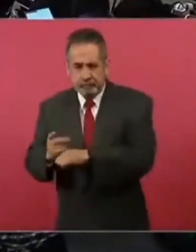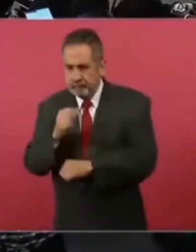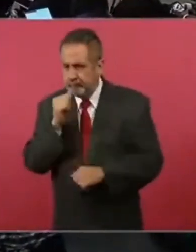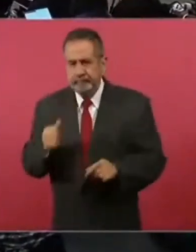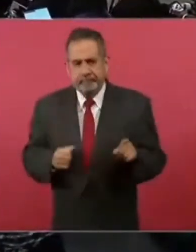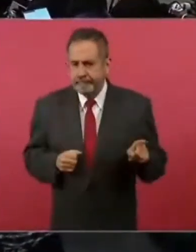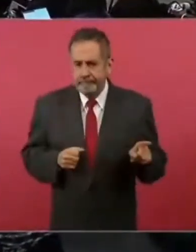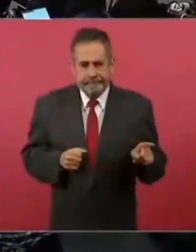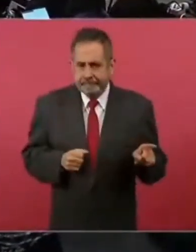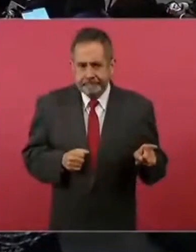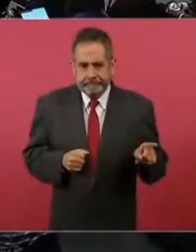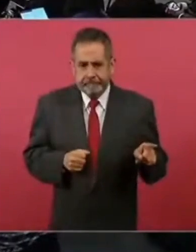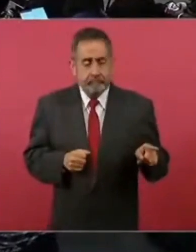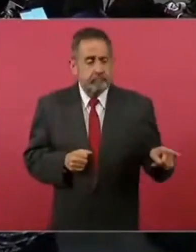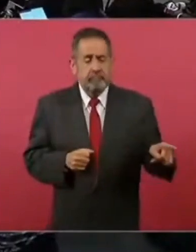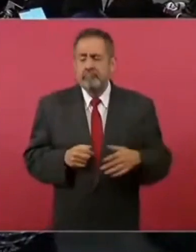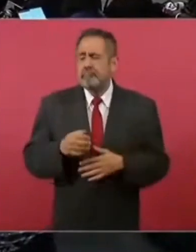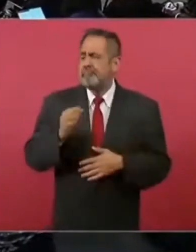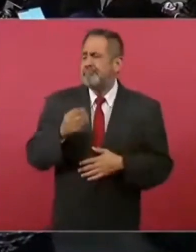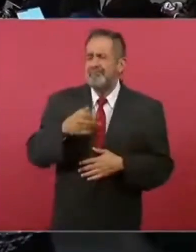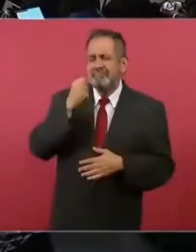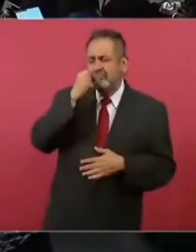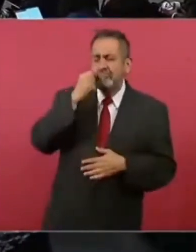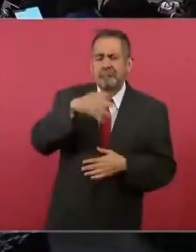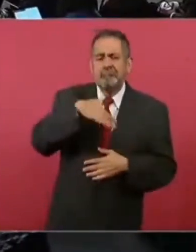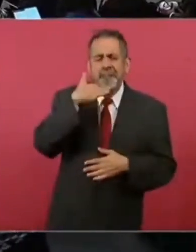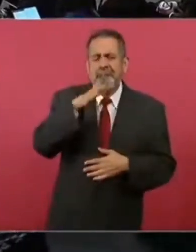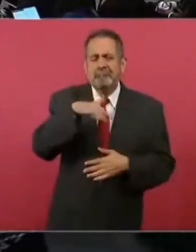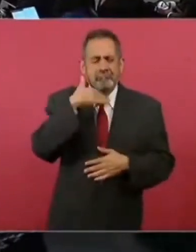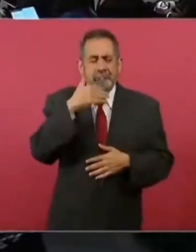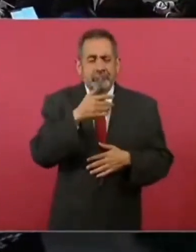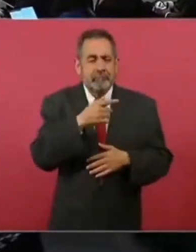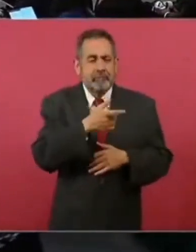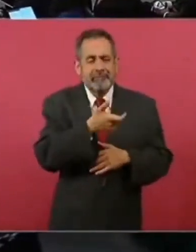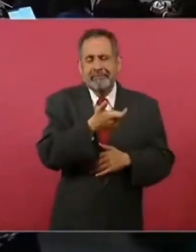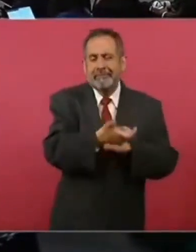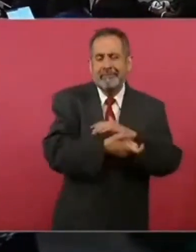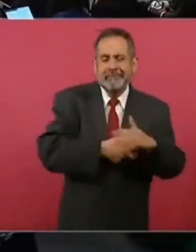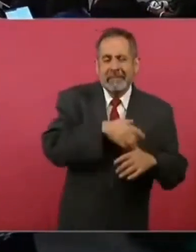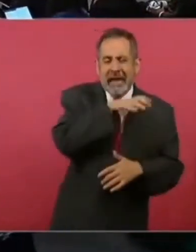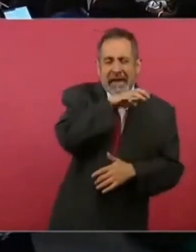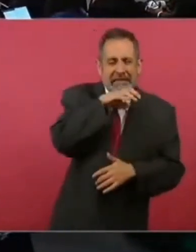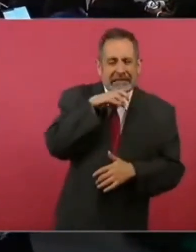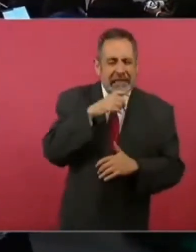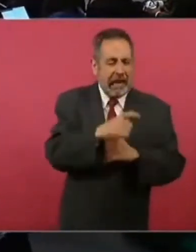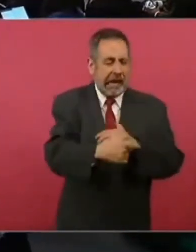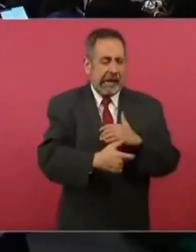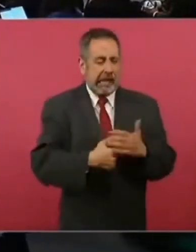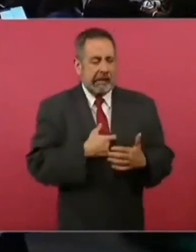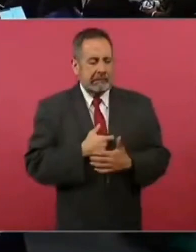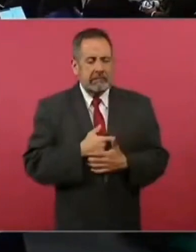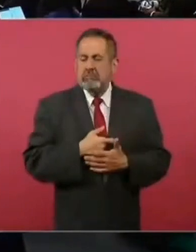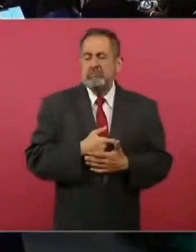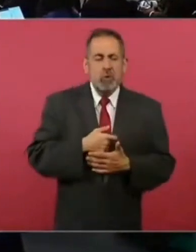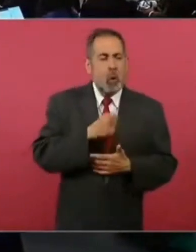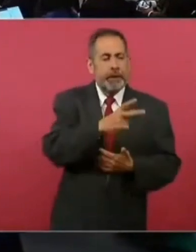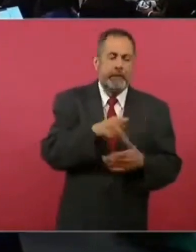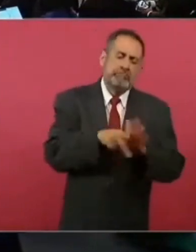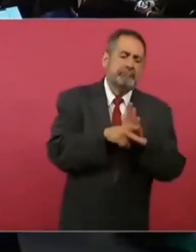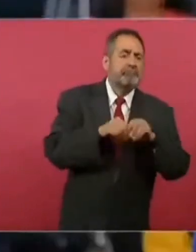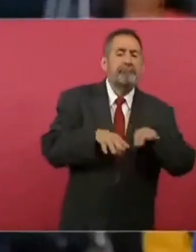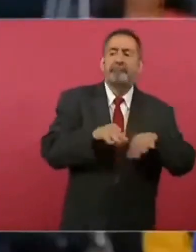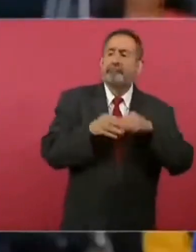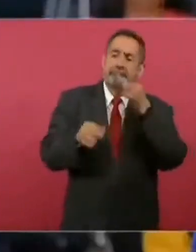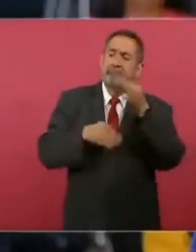aceptaban la forma de corrupción más burda de la prensa, que es el chayote, el embute o el soborno, que es